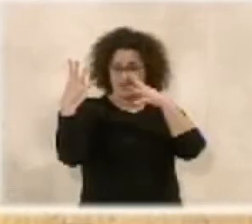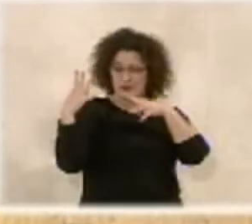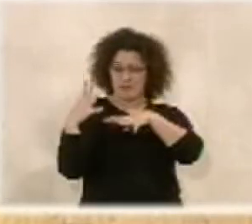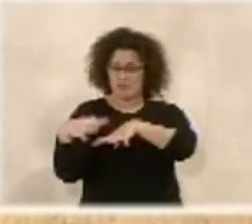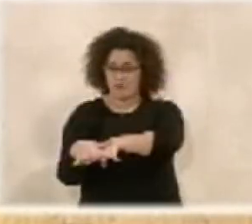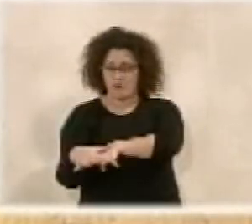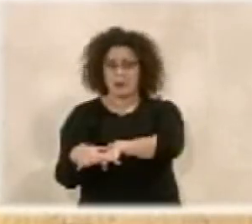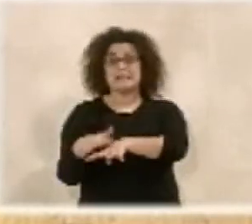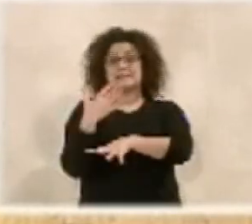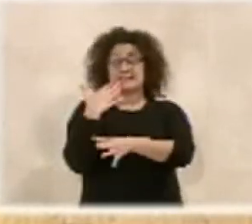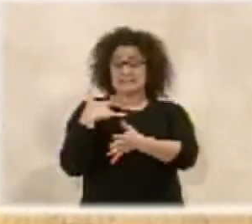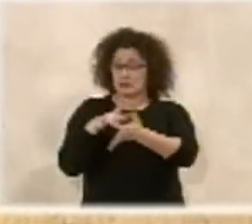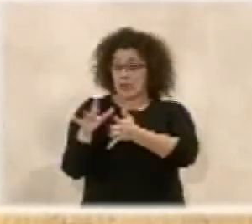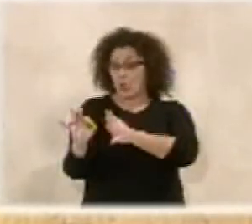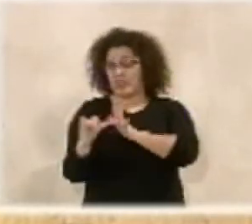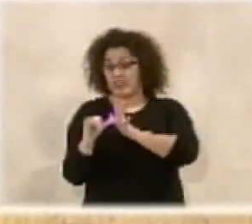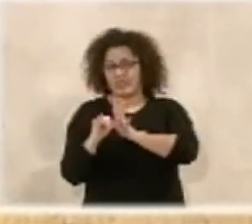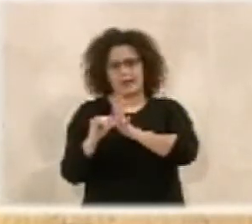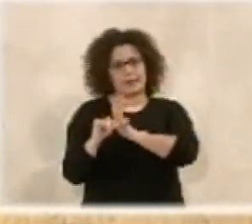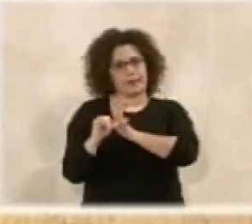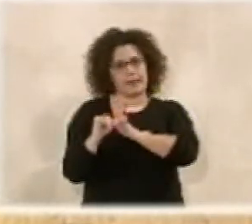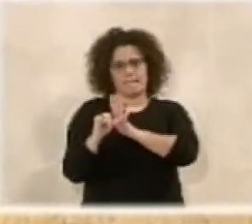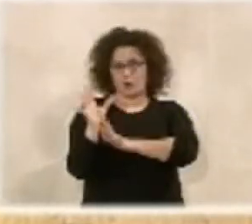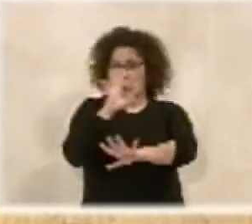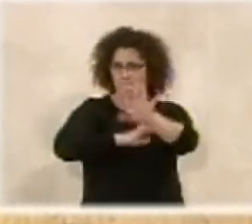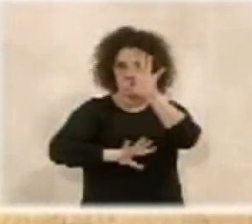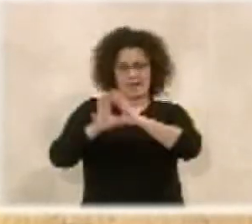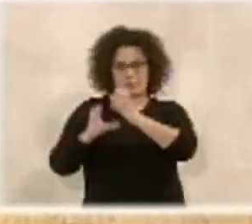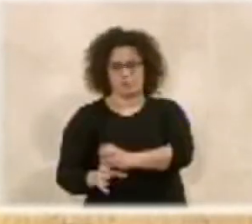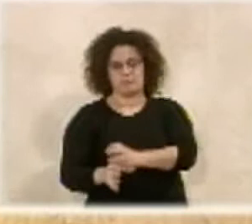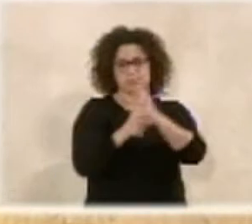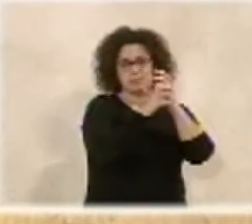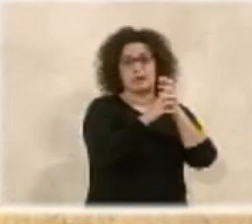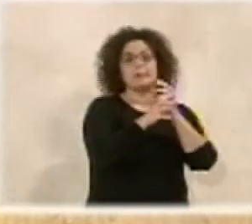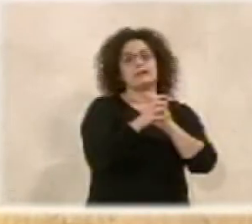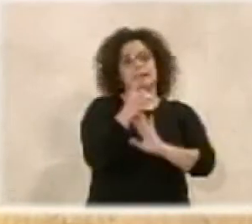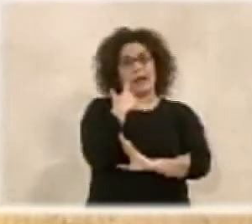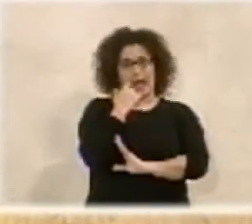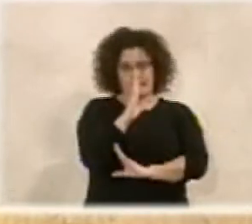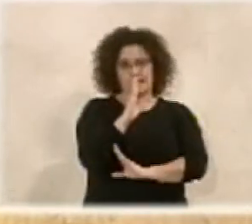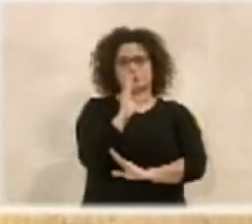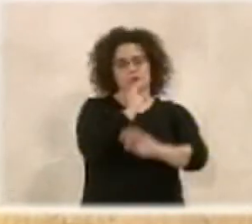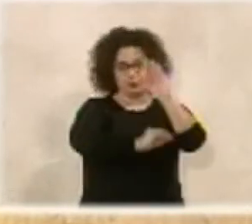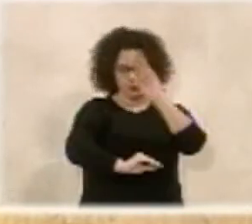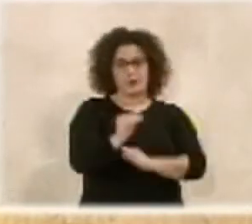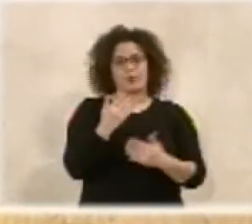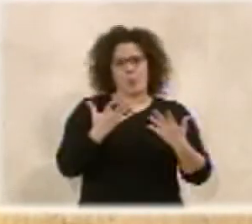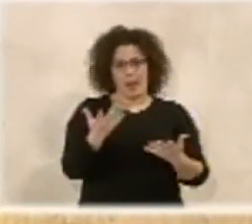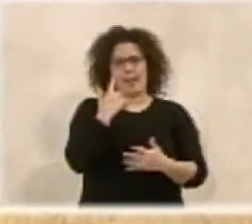tocado, si ha sido tan cerca, va a ser complicado el trasplante. Vamos a ver qué solución le podemos dar